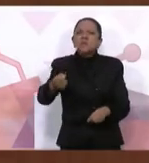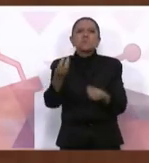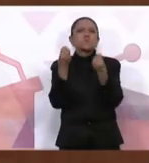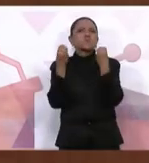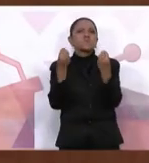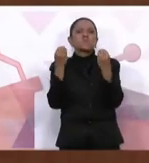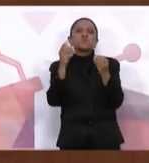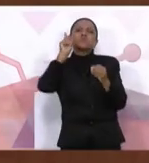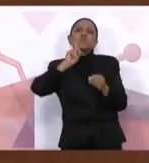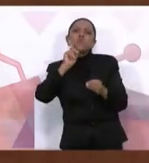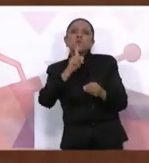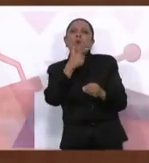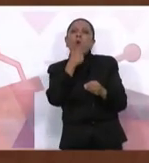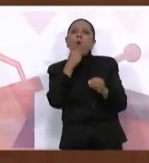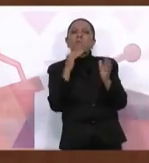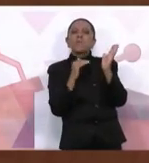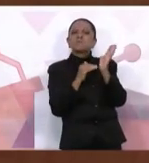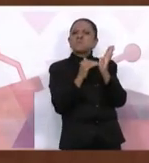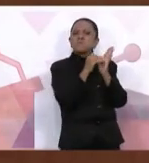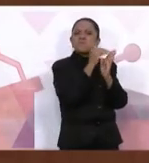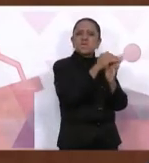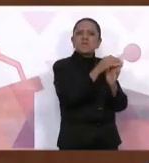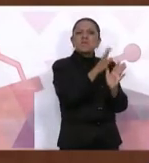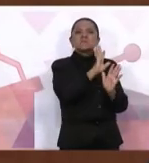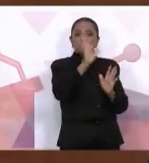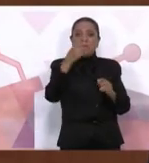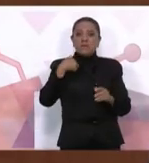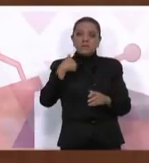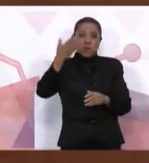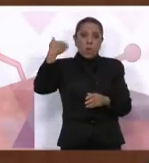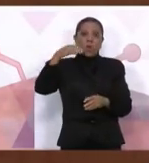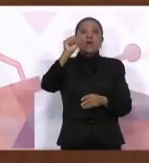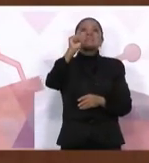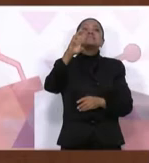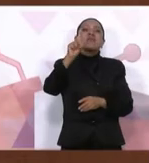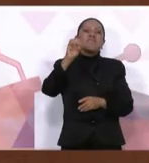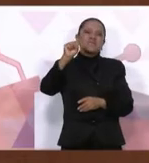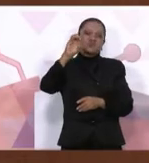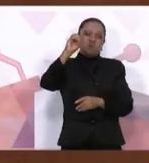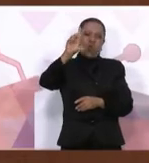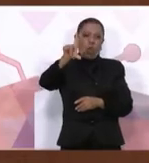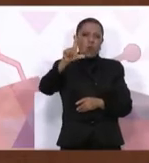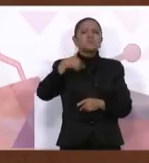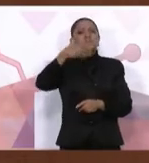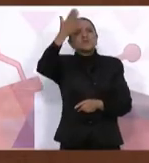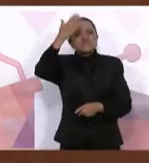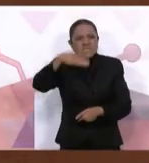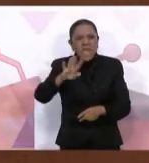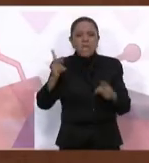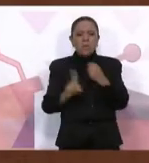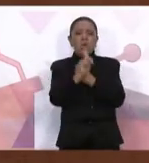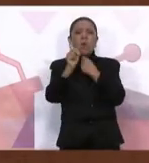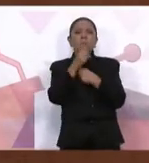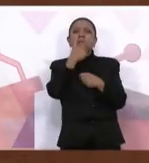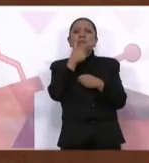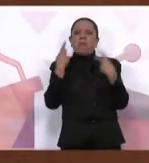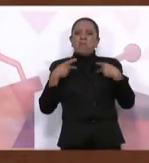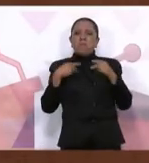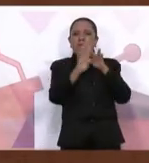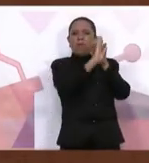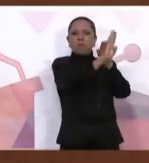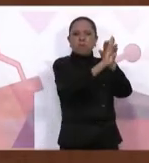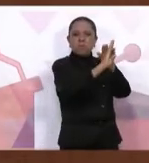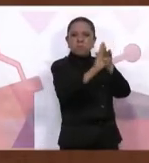cinco años supe el problema de los migrantes de los hombres del campo de la mujer que quieren más recursos supe de los jóvenes